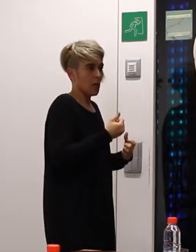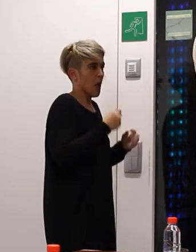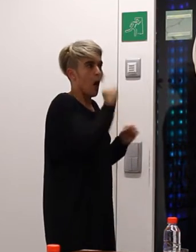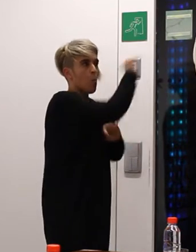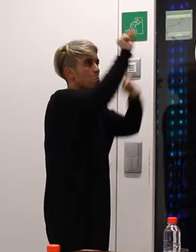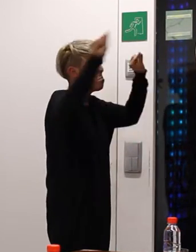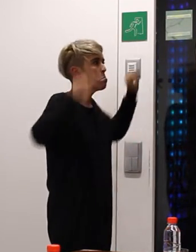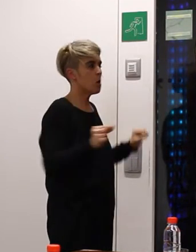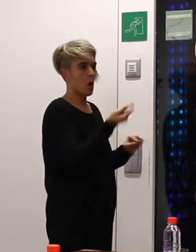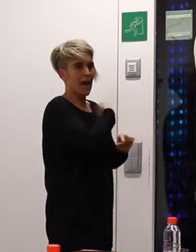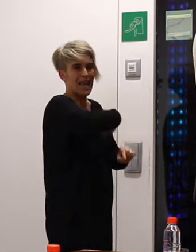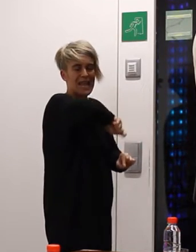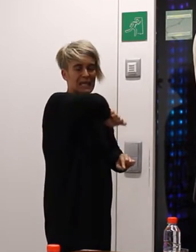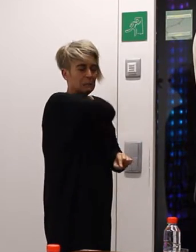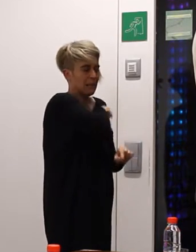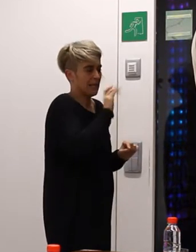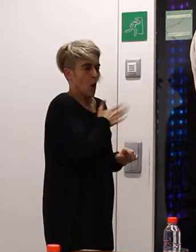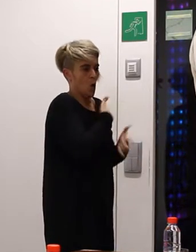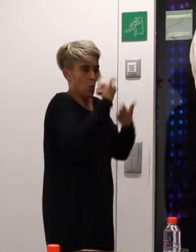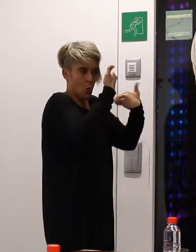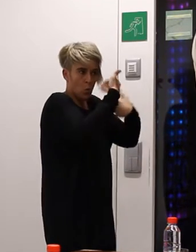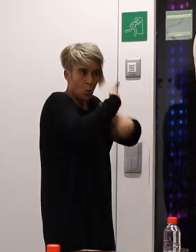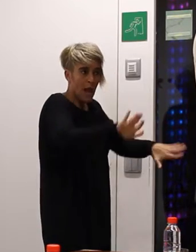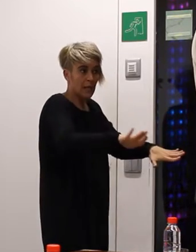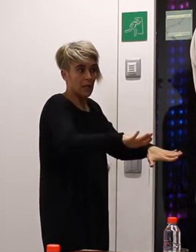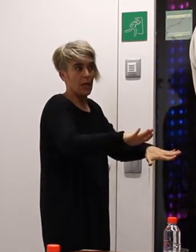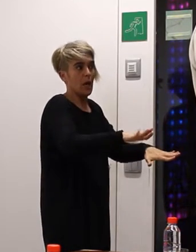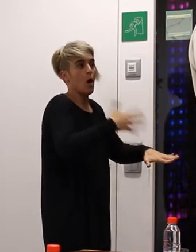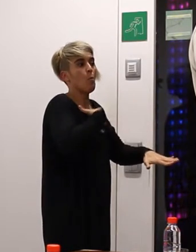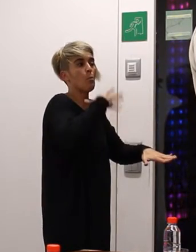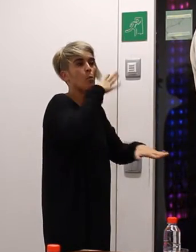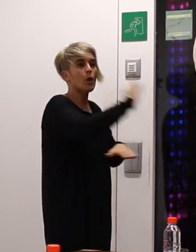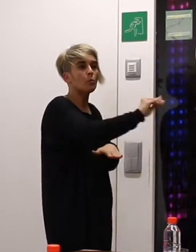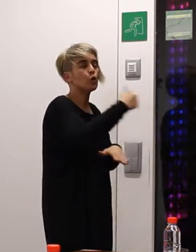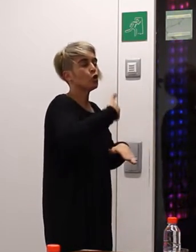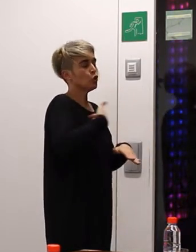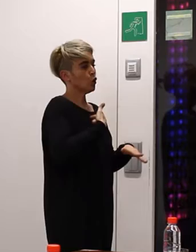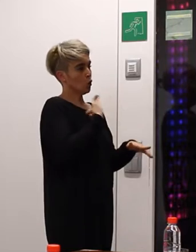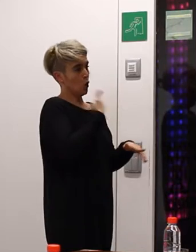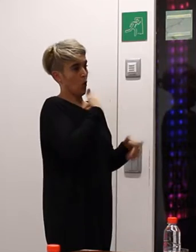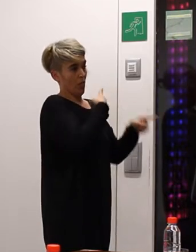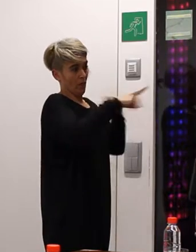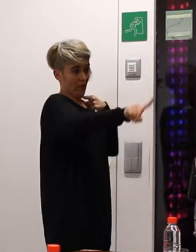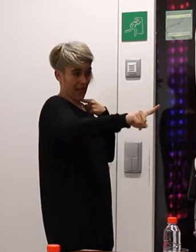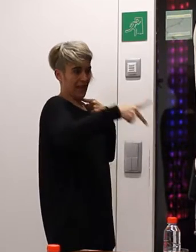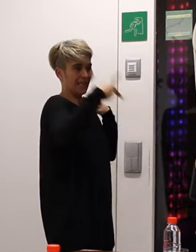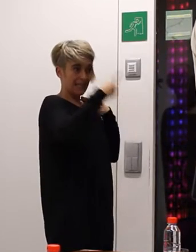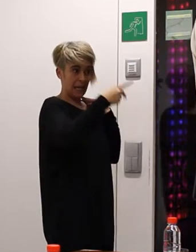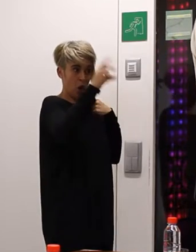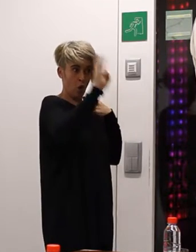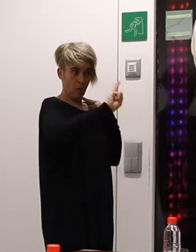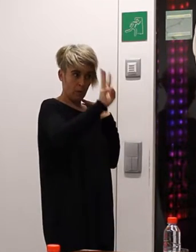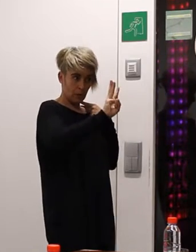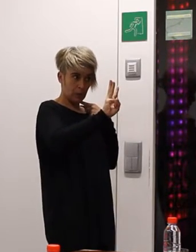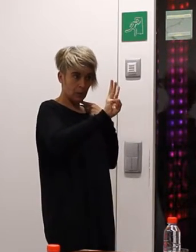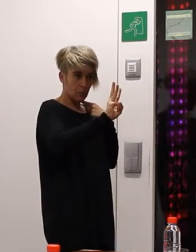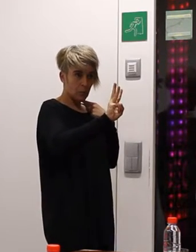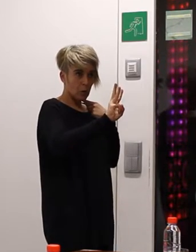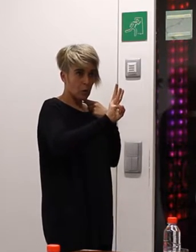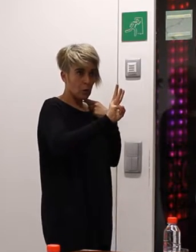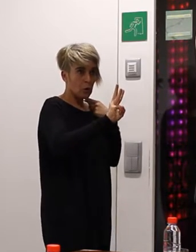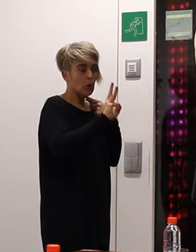que hace cualquiera de las compañías sucias. Nuestra diferencia es que los kilovatios que vendemos, que ofrecemos, que son extraídos del